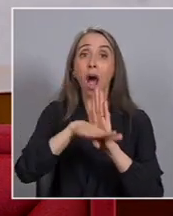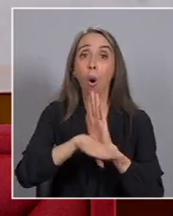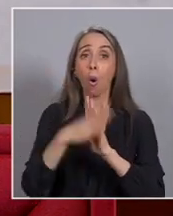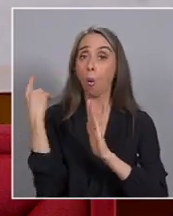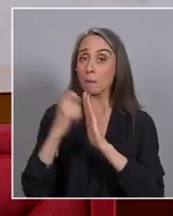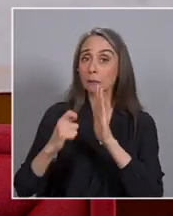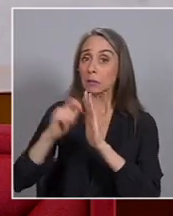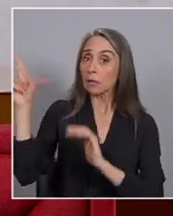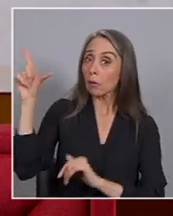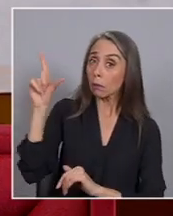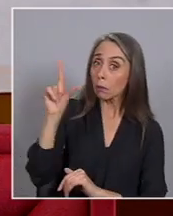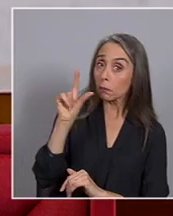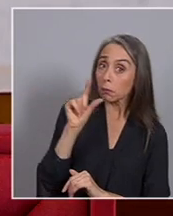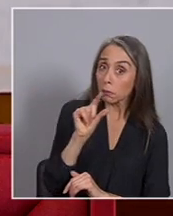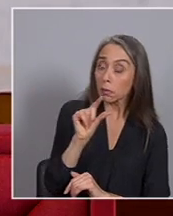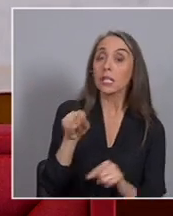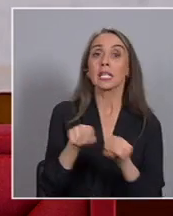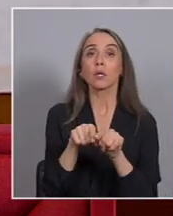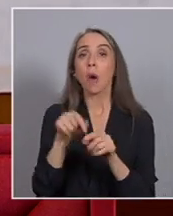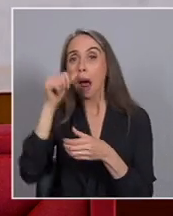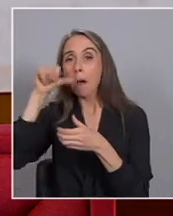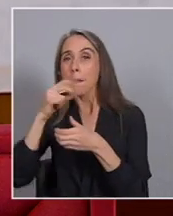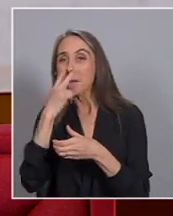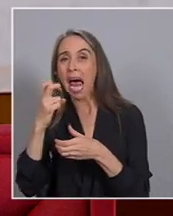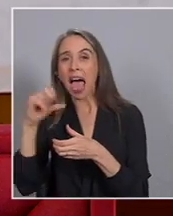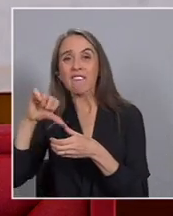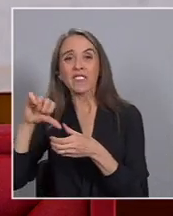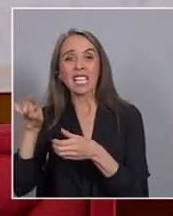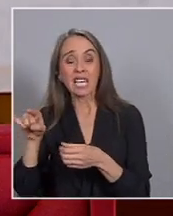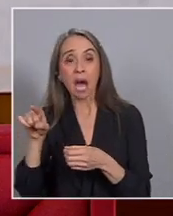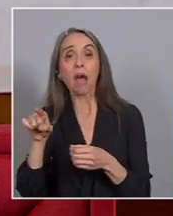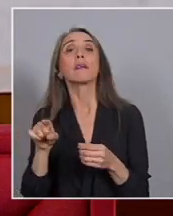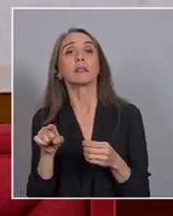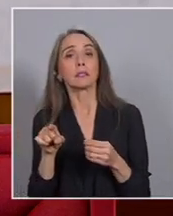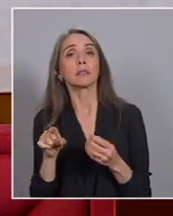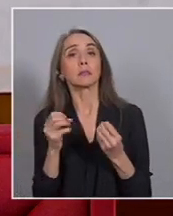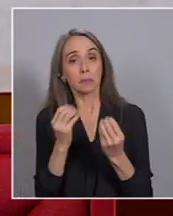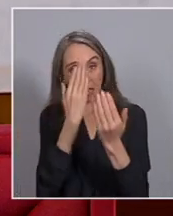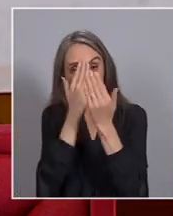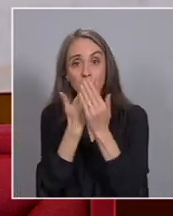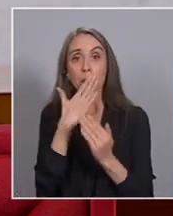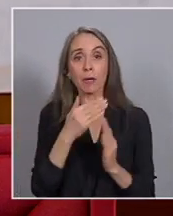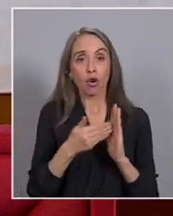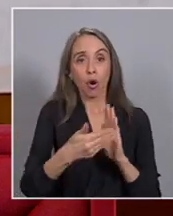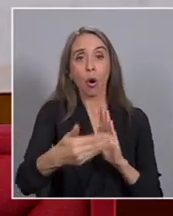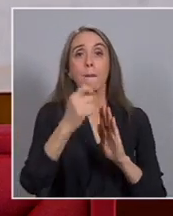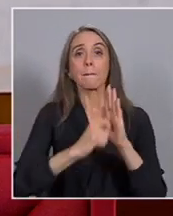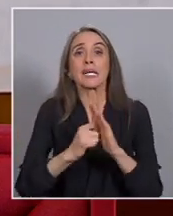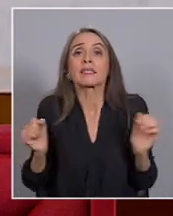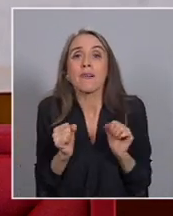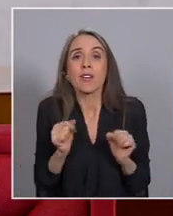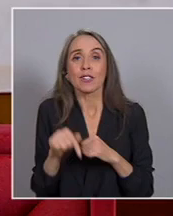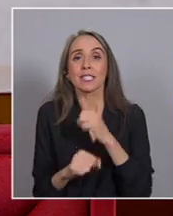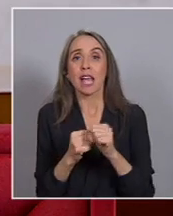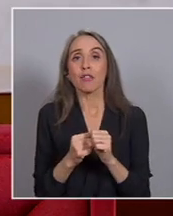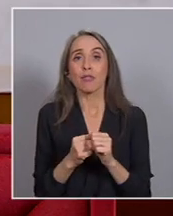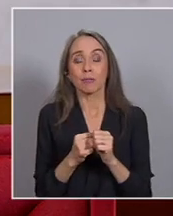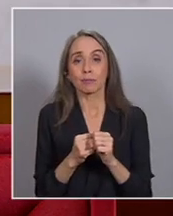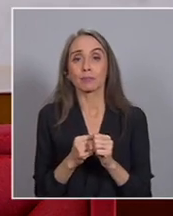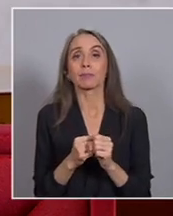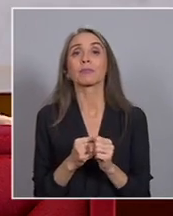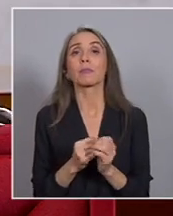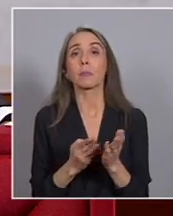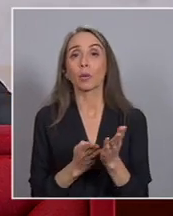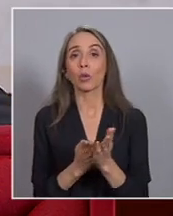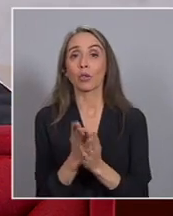sosteniblemente, tal y como ha sucedido con la parafina, lo que nos permite enfrentar de mejor manera el invierno de este año. A